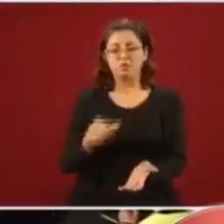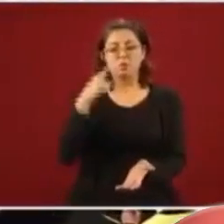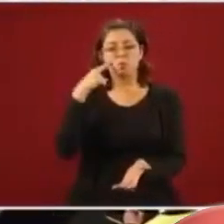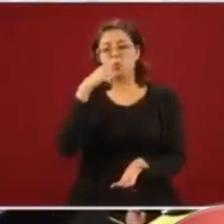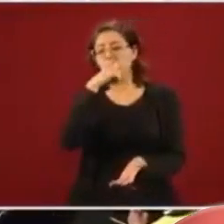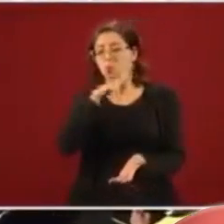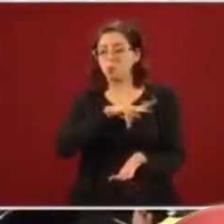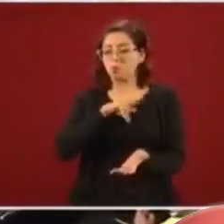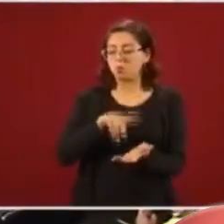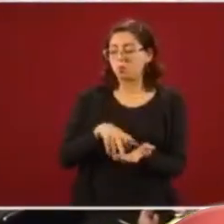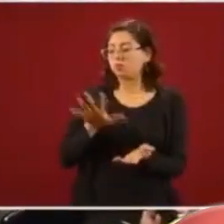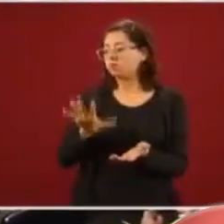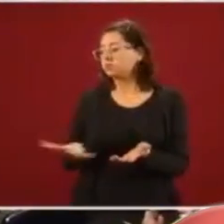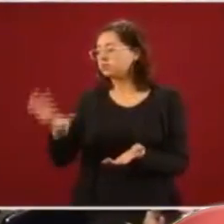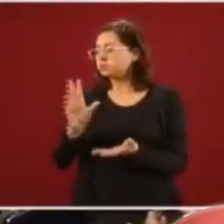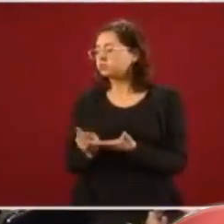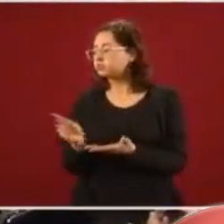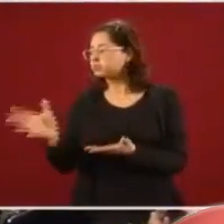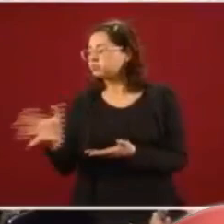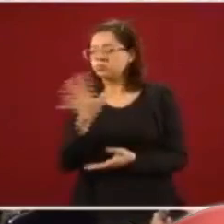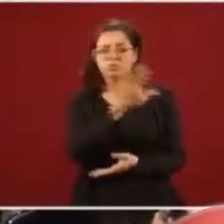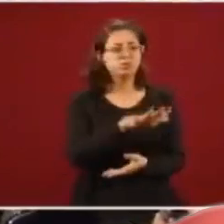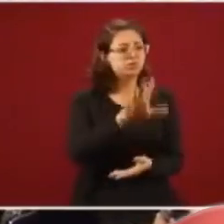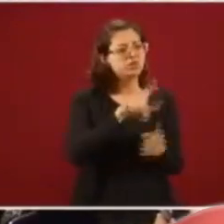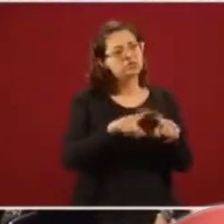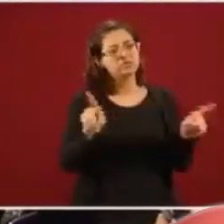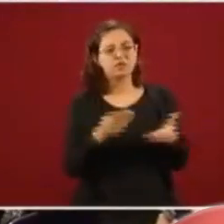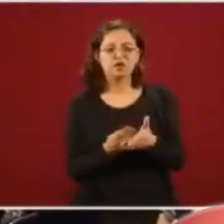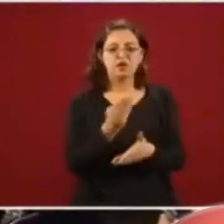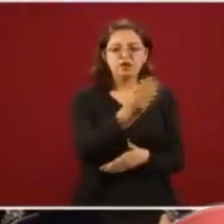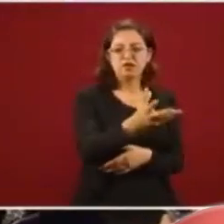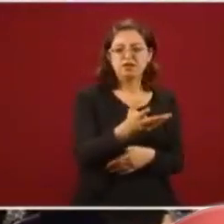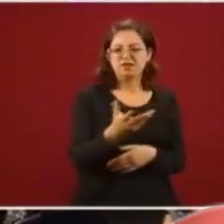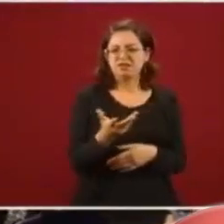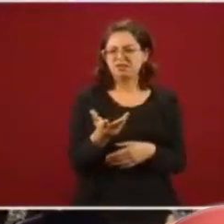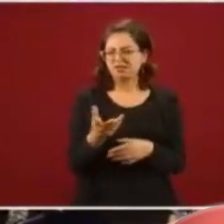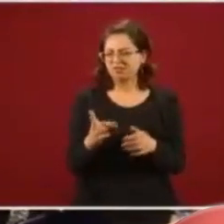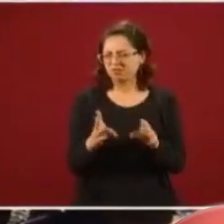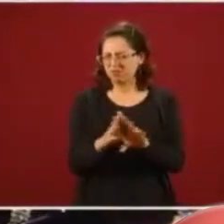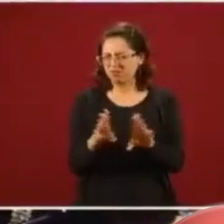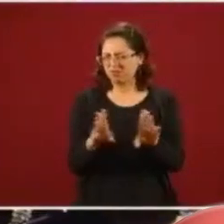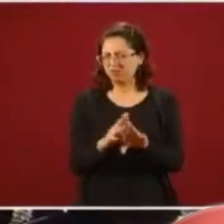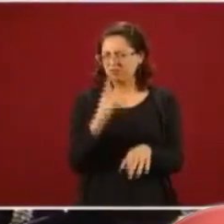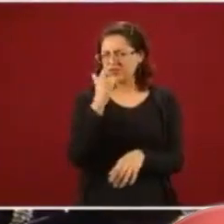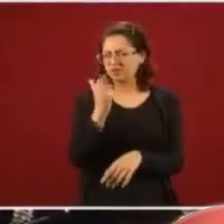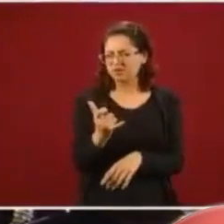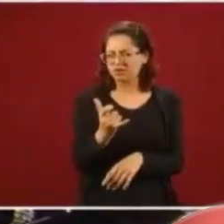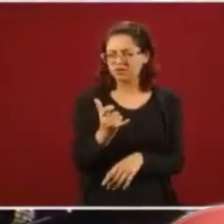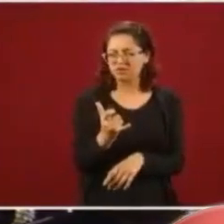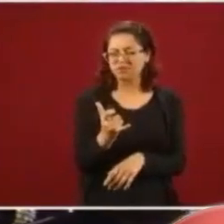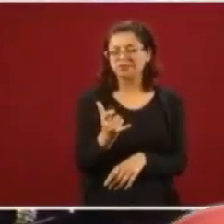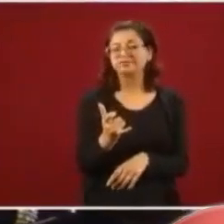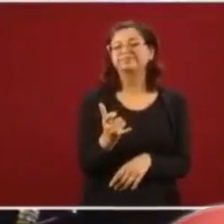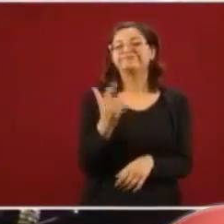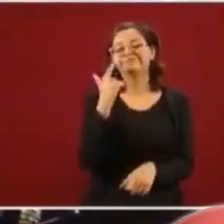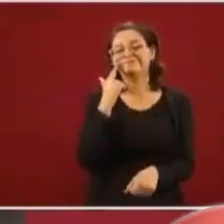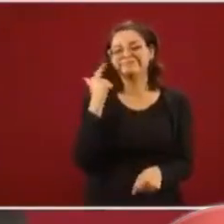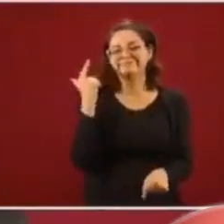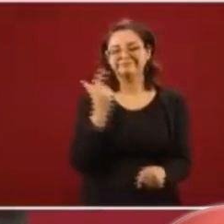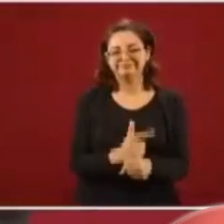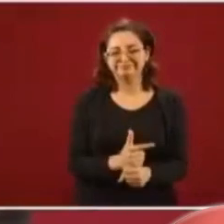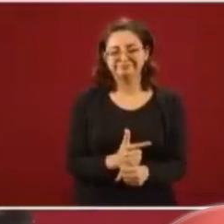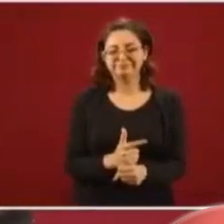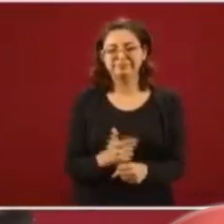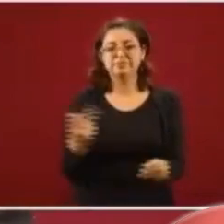o de otra o de otra. ¿Qué encontramos ahí? Y esto es sumamente revelador: que existían presiones por parte